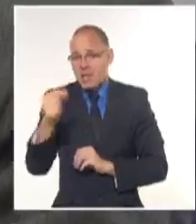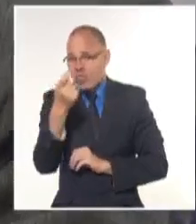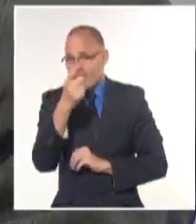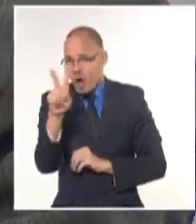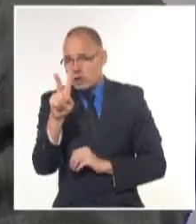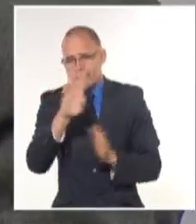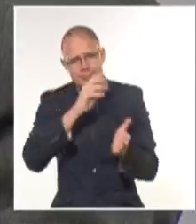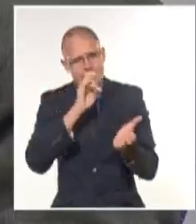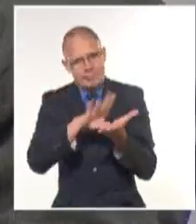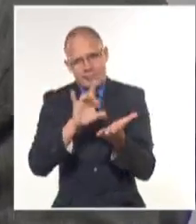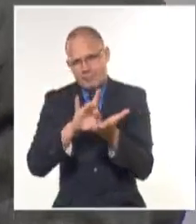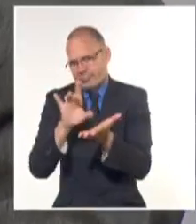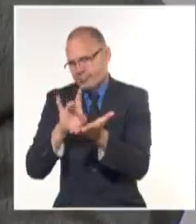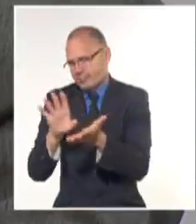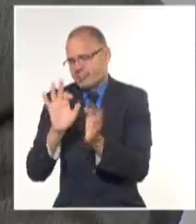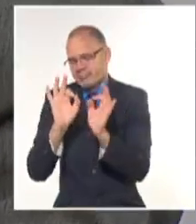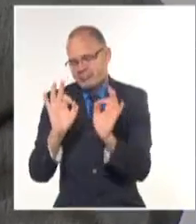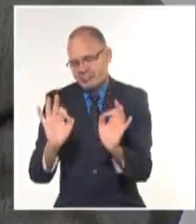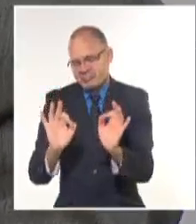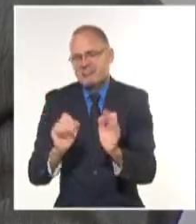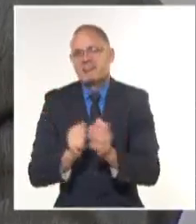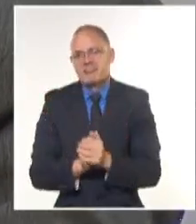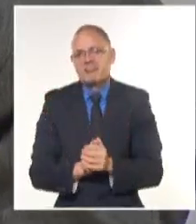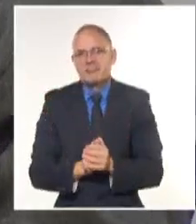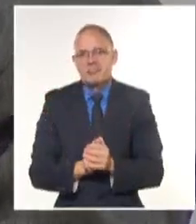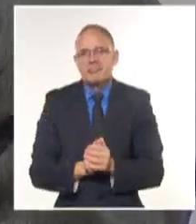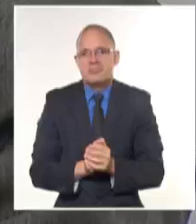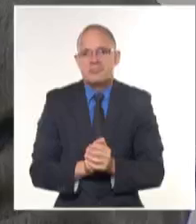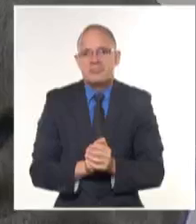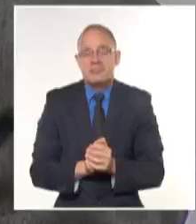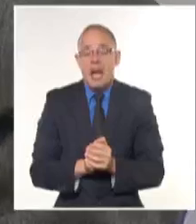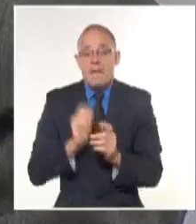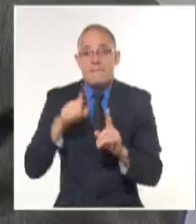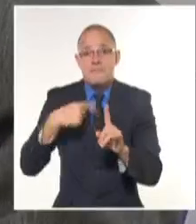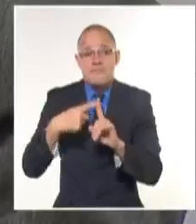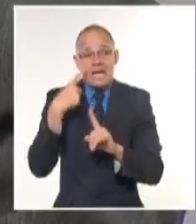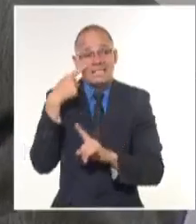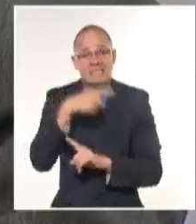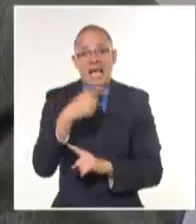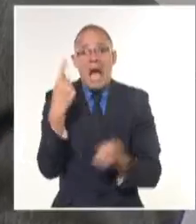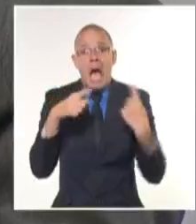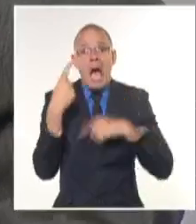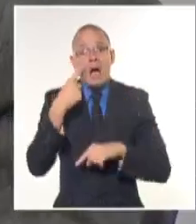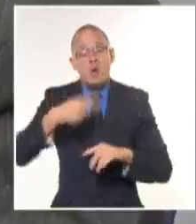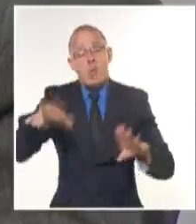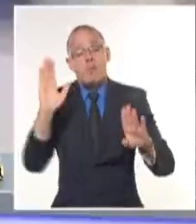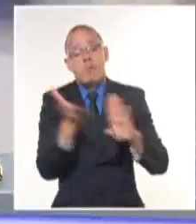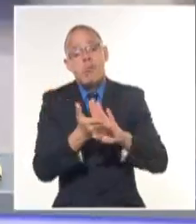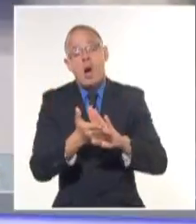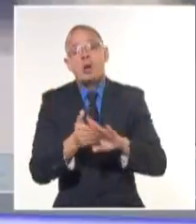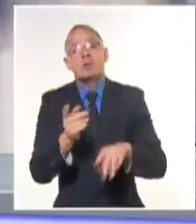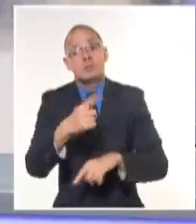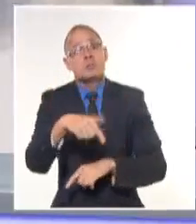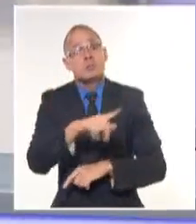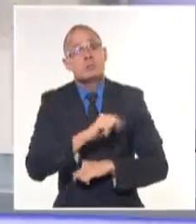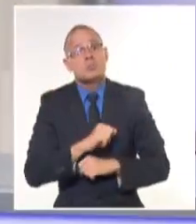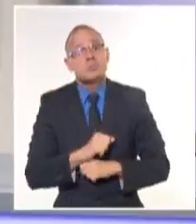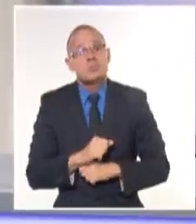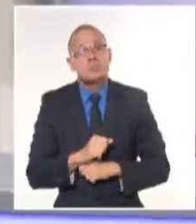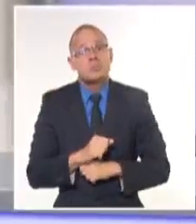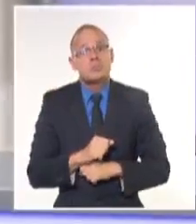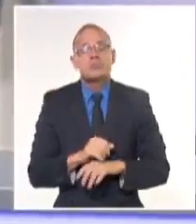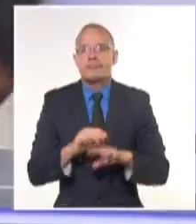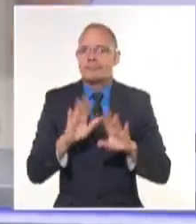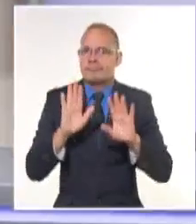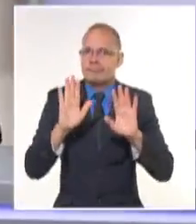o del sector o de la entidad y fundamentalmente cargos de dirección y funcionarios. Aquí está